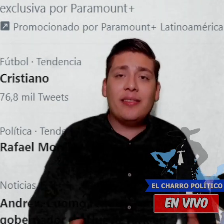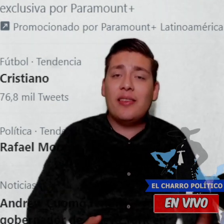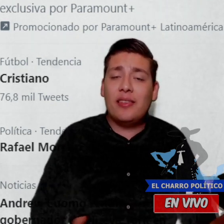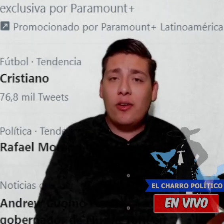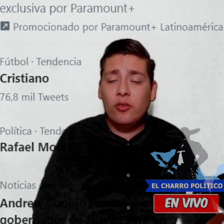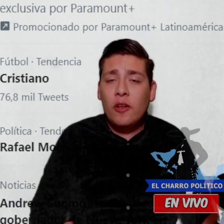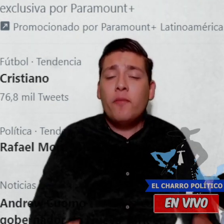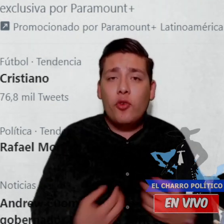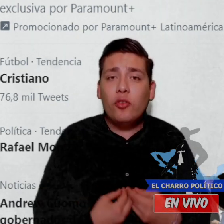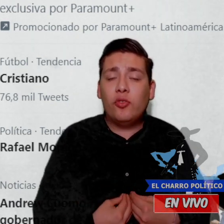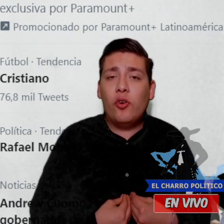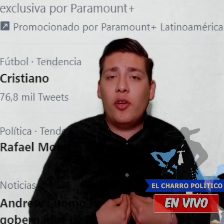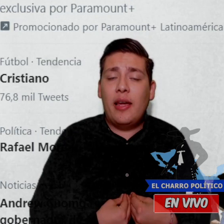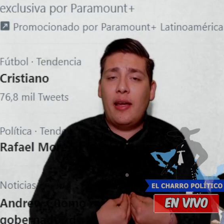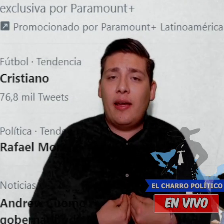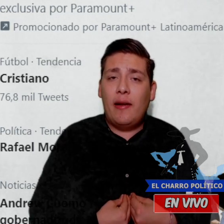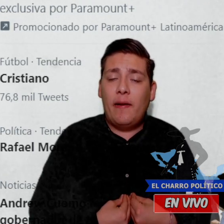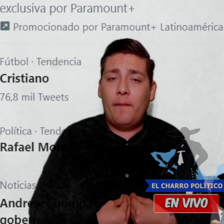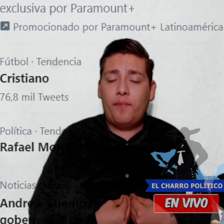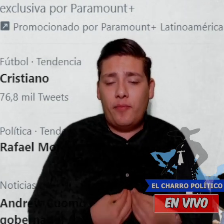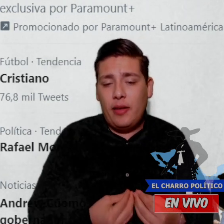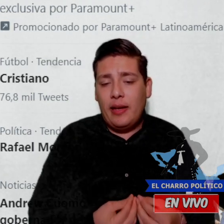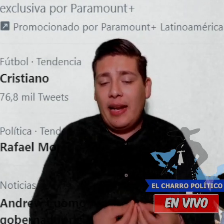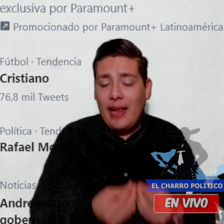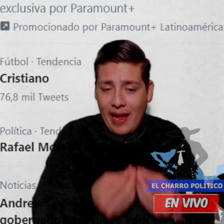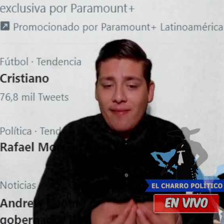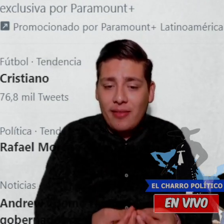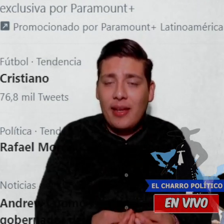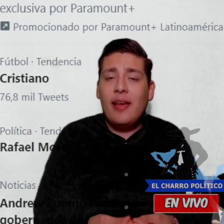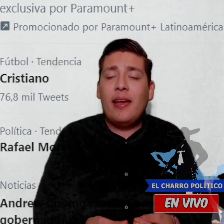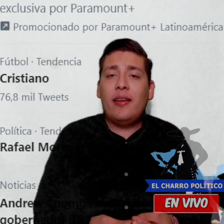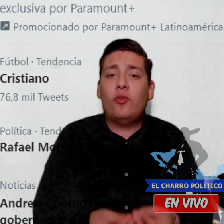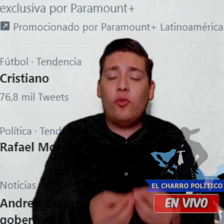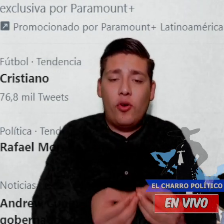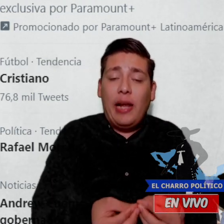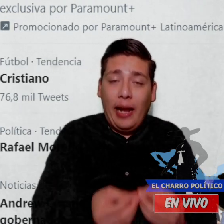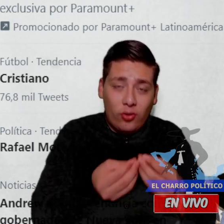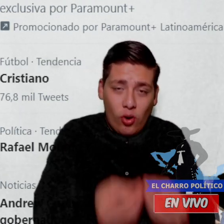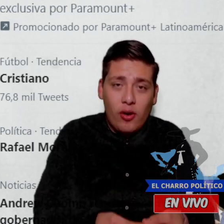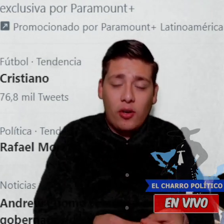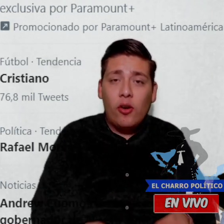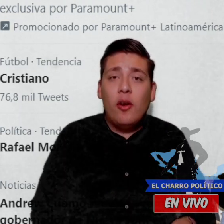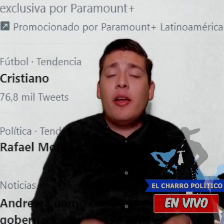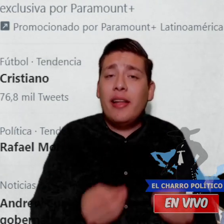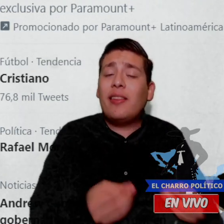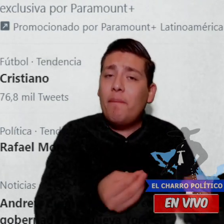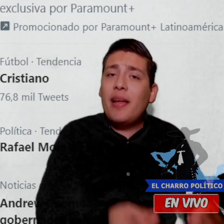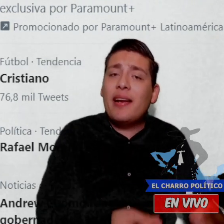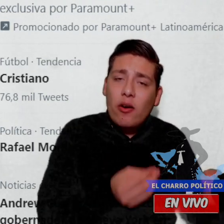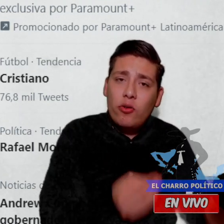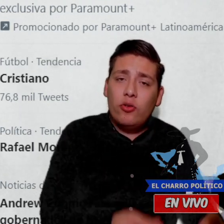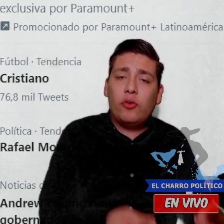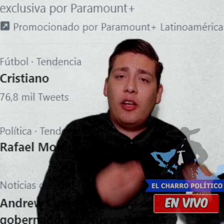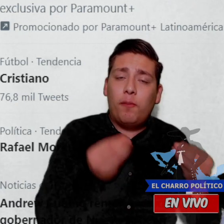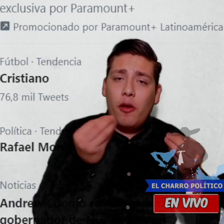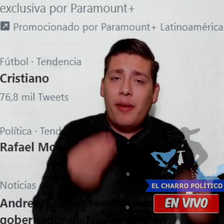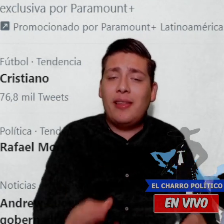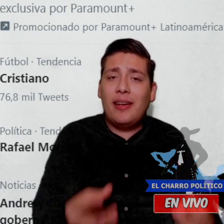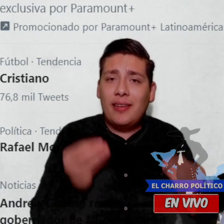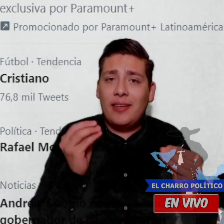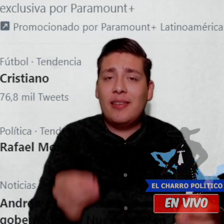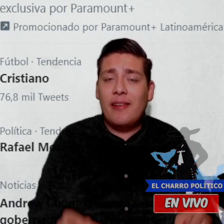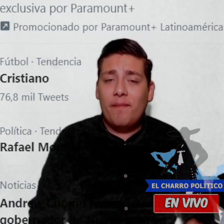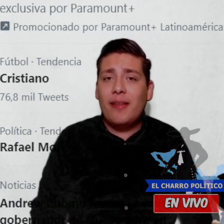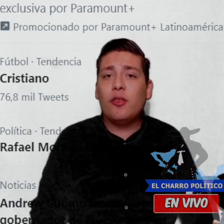Hay que ser sinceros. Yo soy creyente, soy católico y también reconozco las